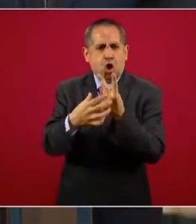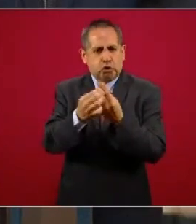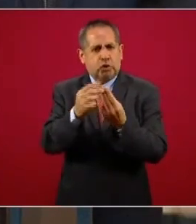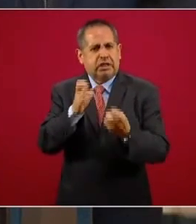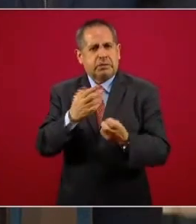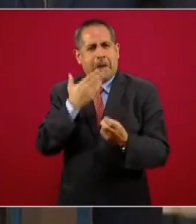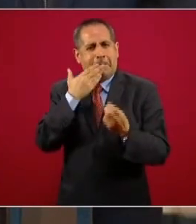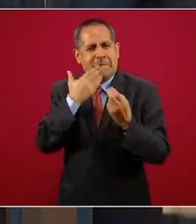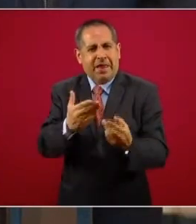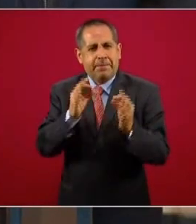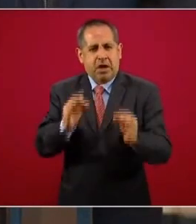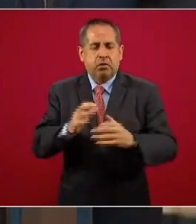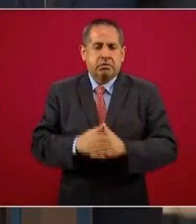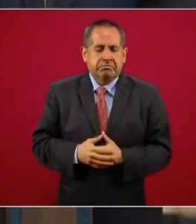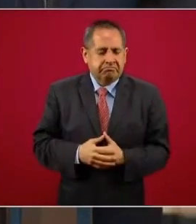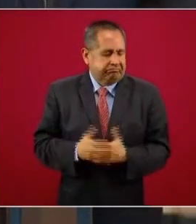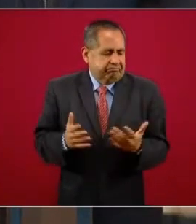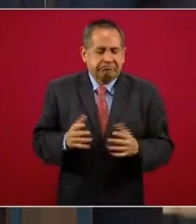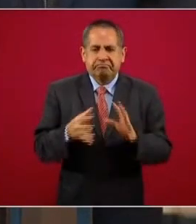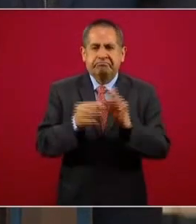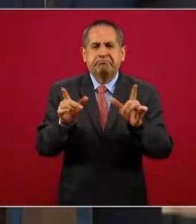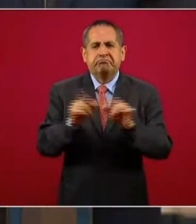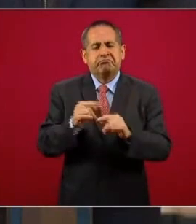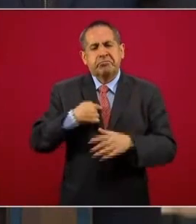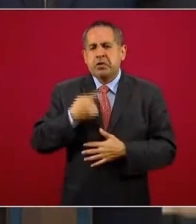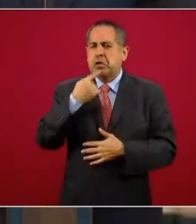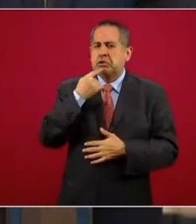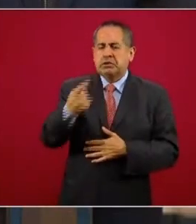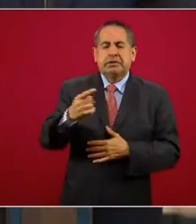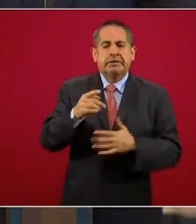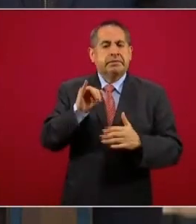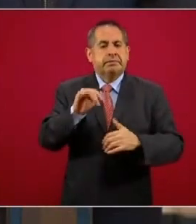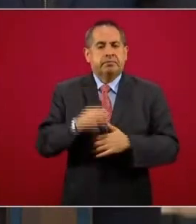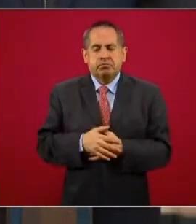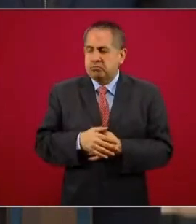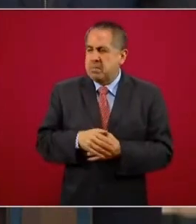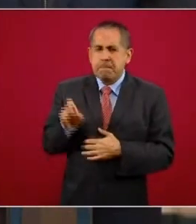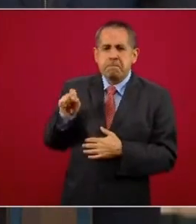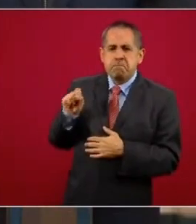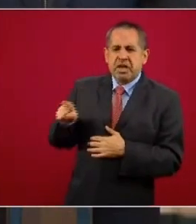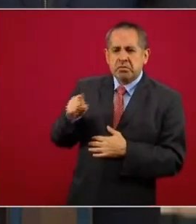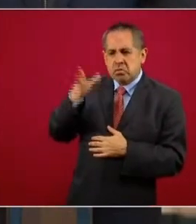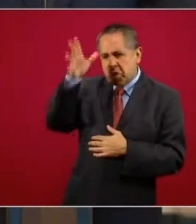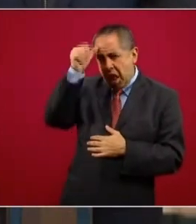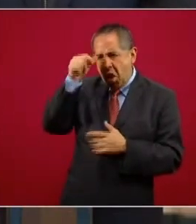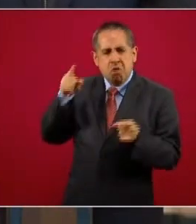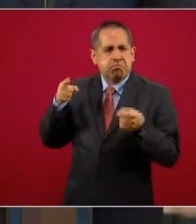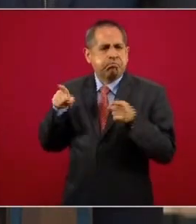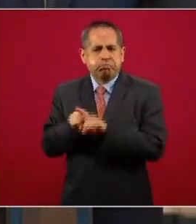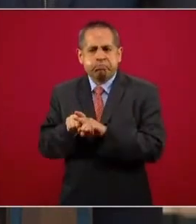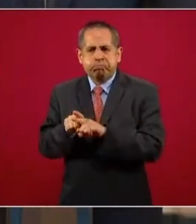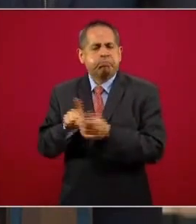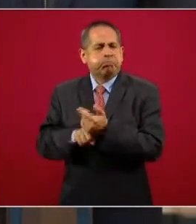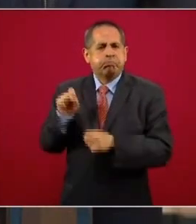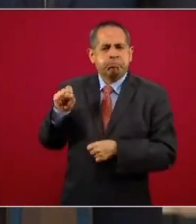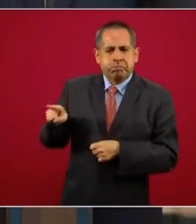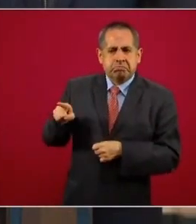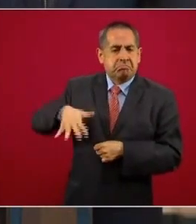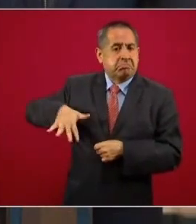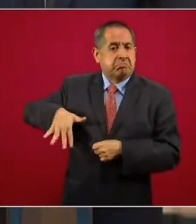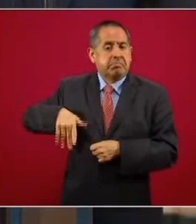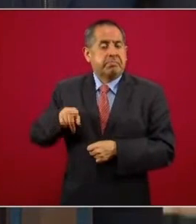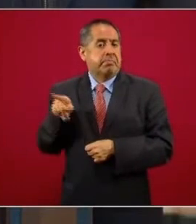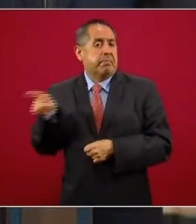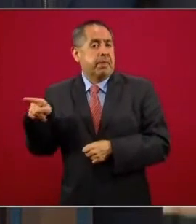podría solo decir que suscribo lo dicho